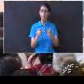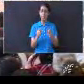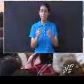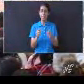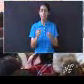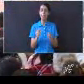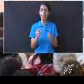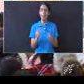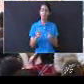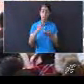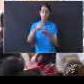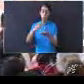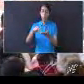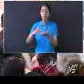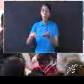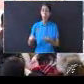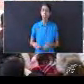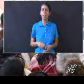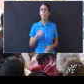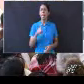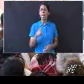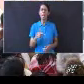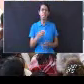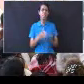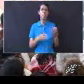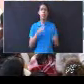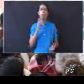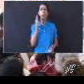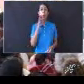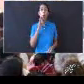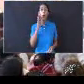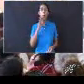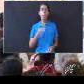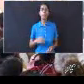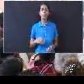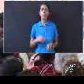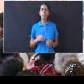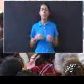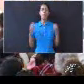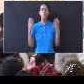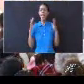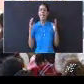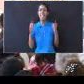admisión. Que ahí van los patojos, van todos contentos a esos exámenes y regresan.